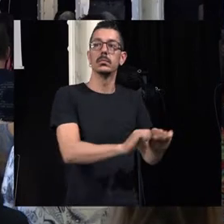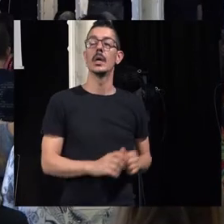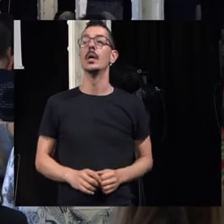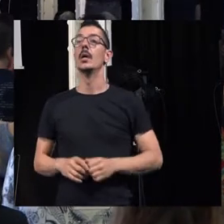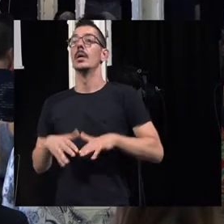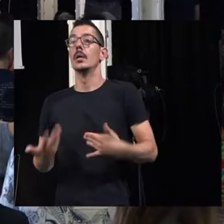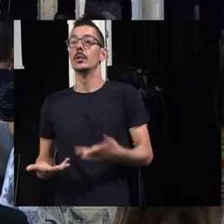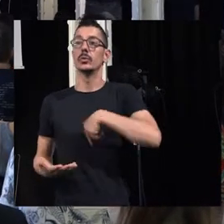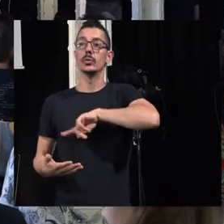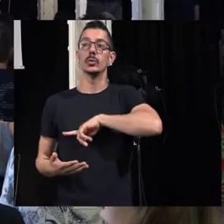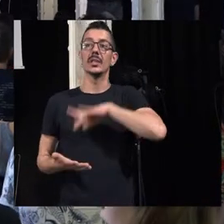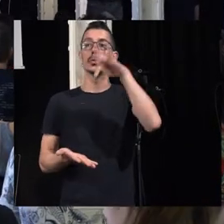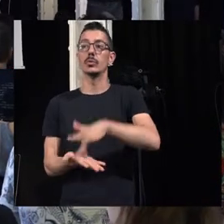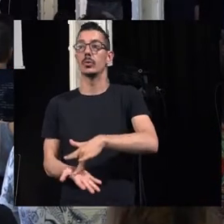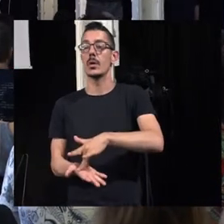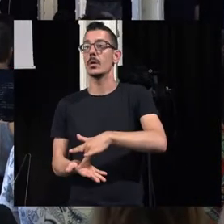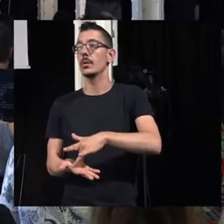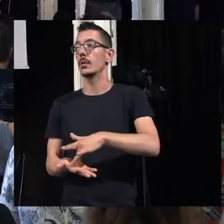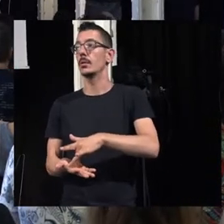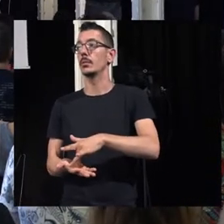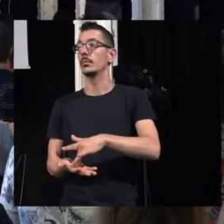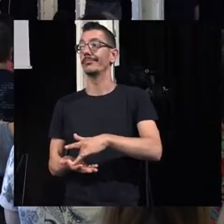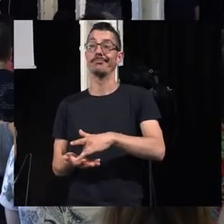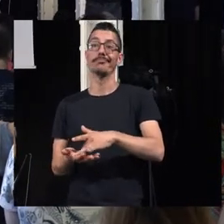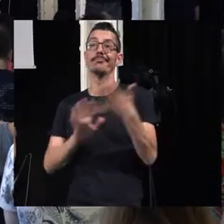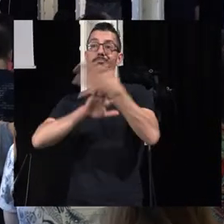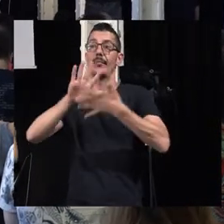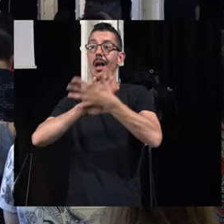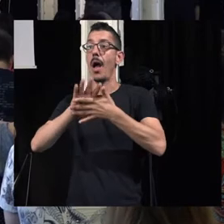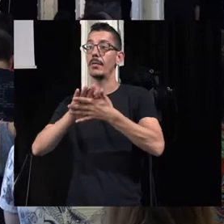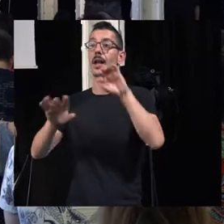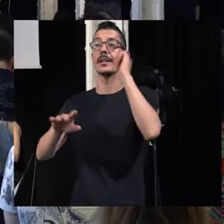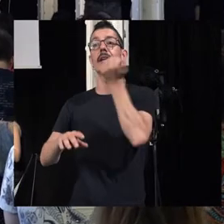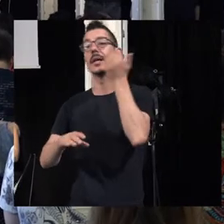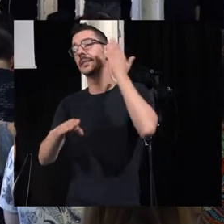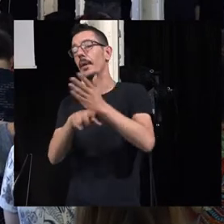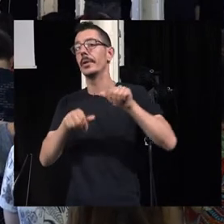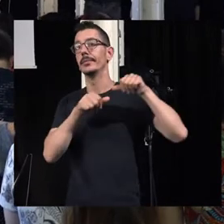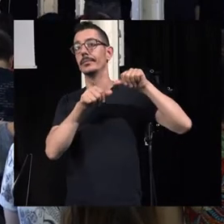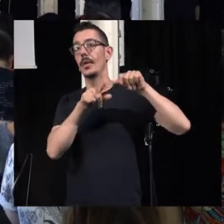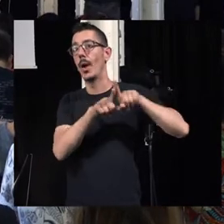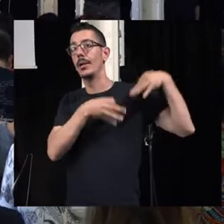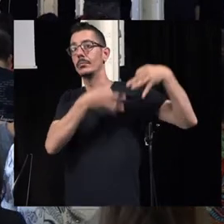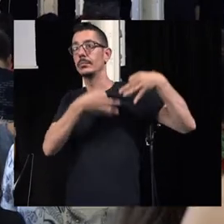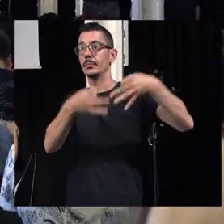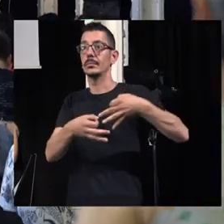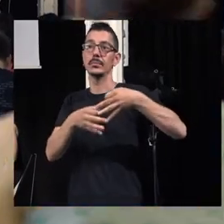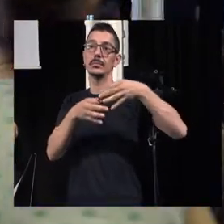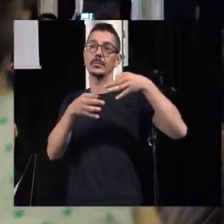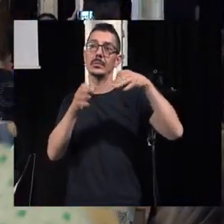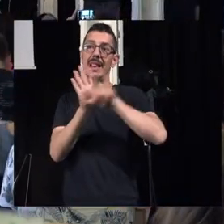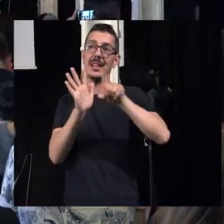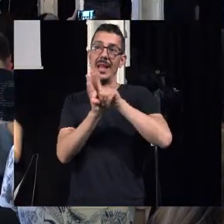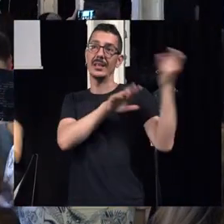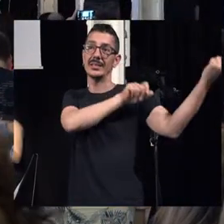Entonces, cuando nosotros, cuando se habla de que lo que tenemos que reclamar siempre es para las leyes de extranjería, hablamos